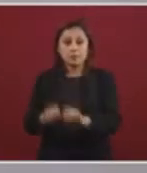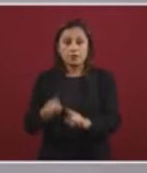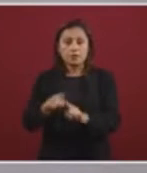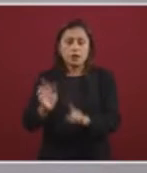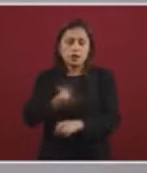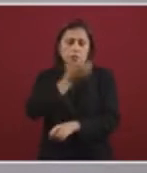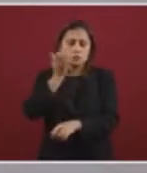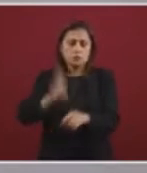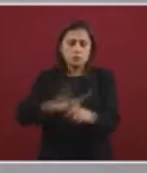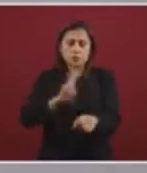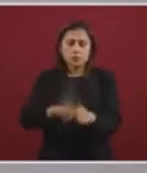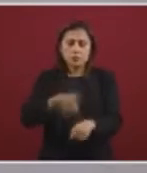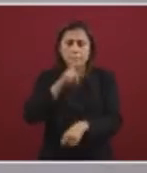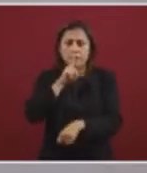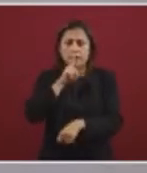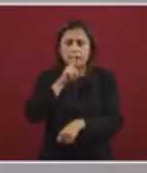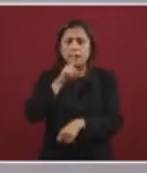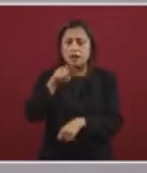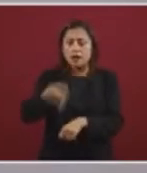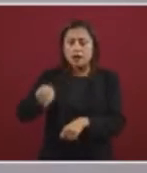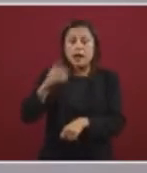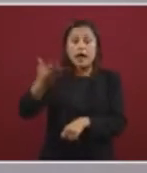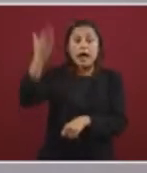que marcaba la agenda,